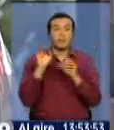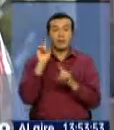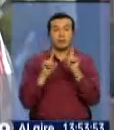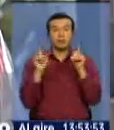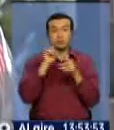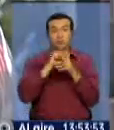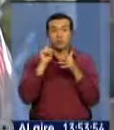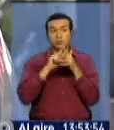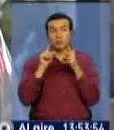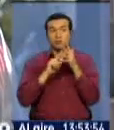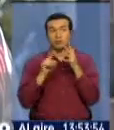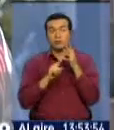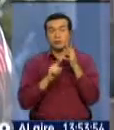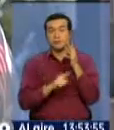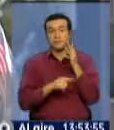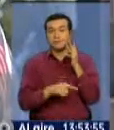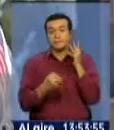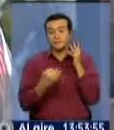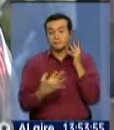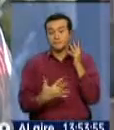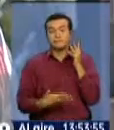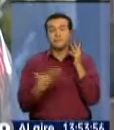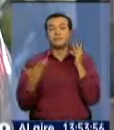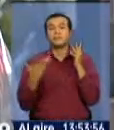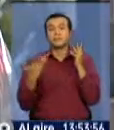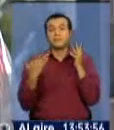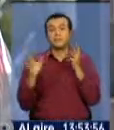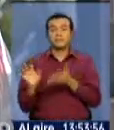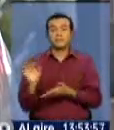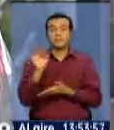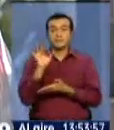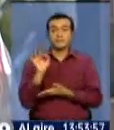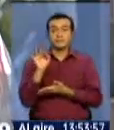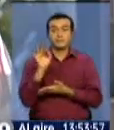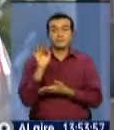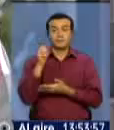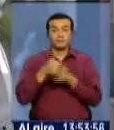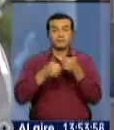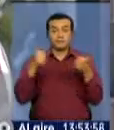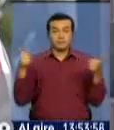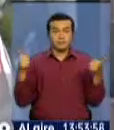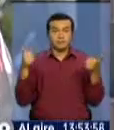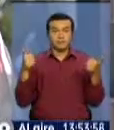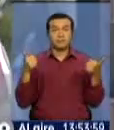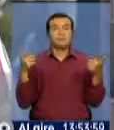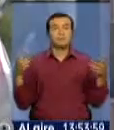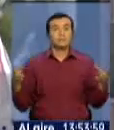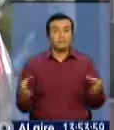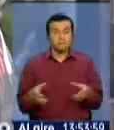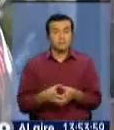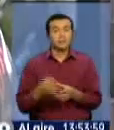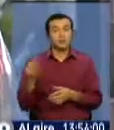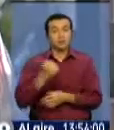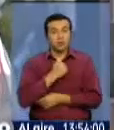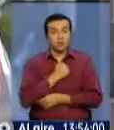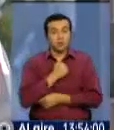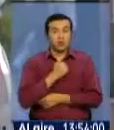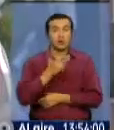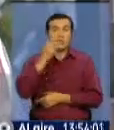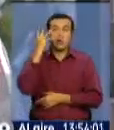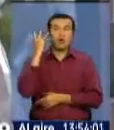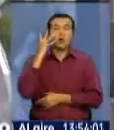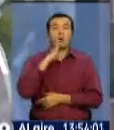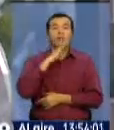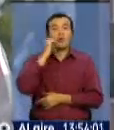algunos elementos que están configurando este escenario represivo, autoritario y caudillesco tan propio de la época